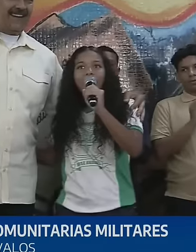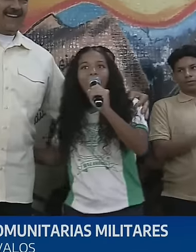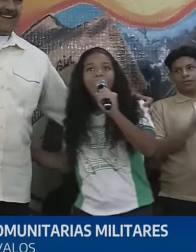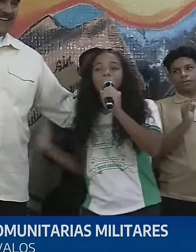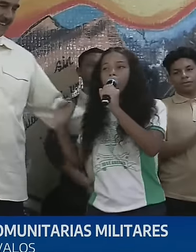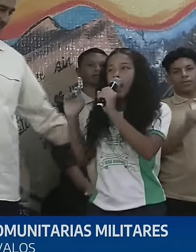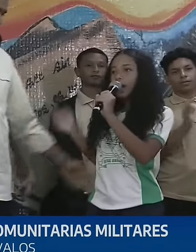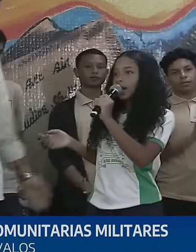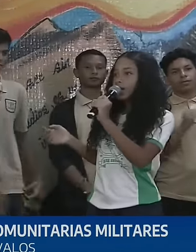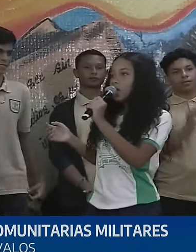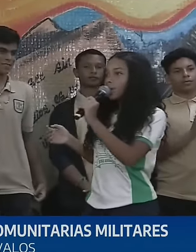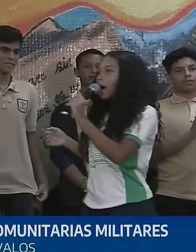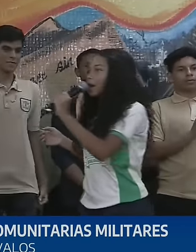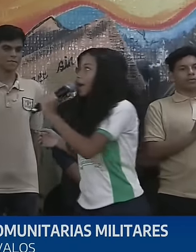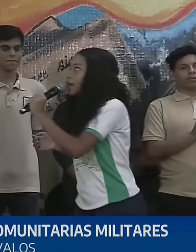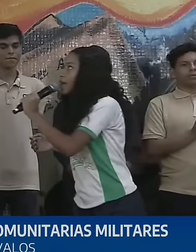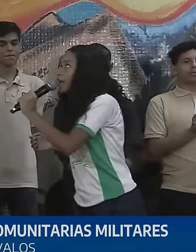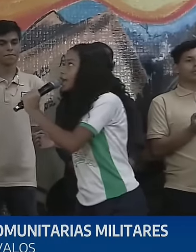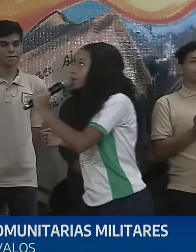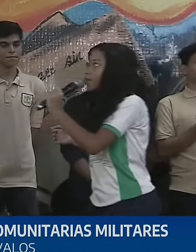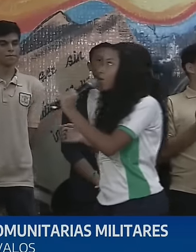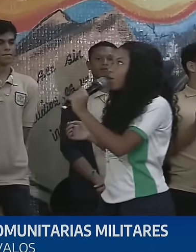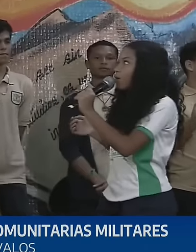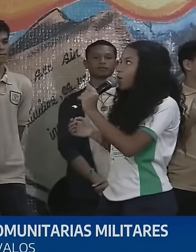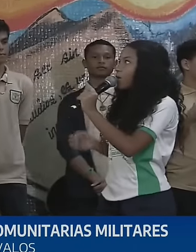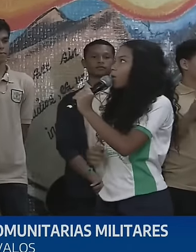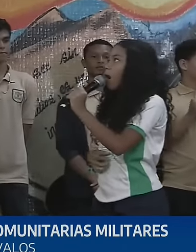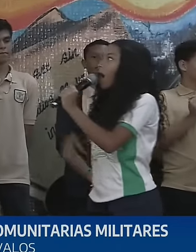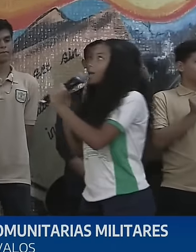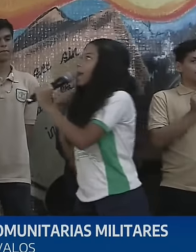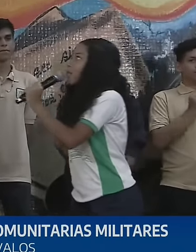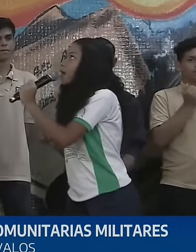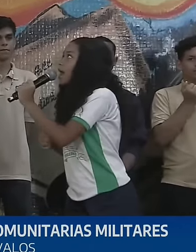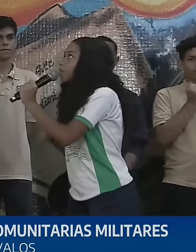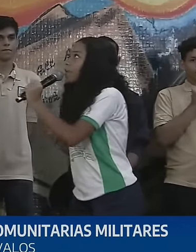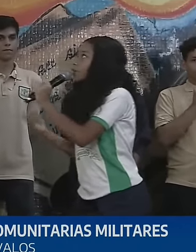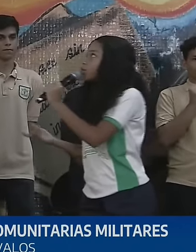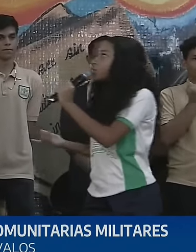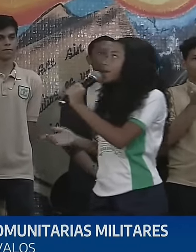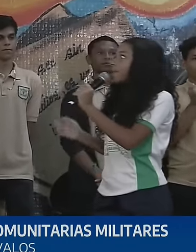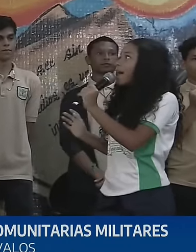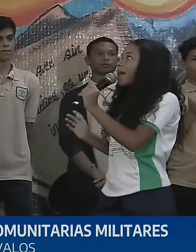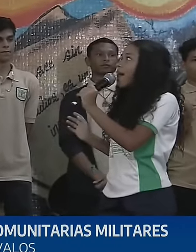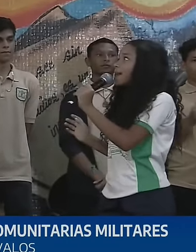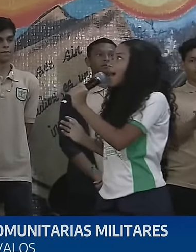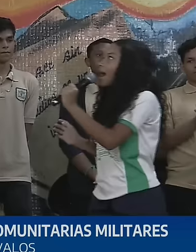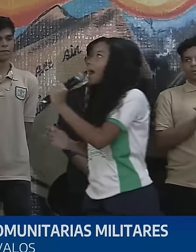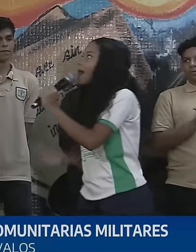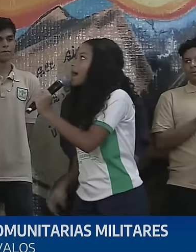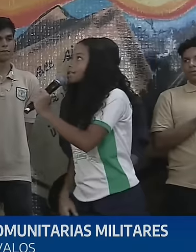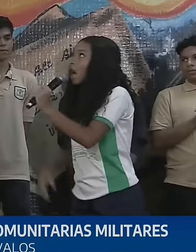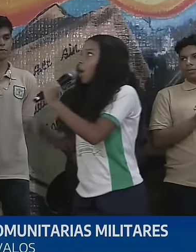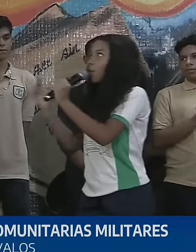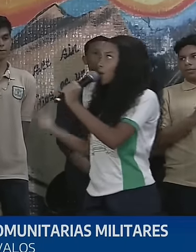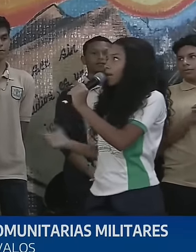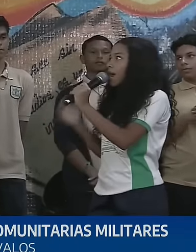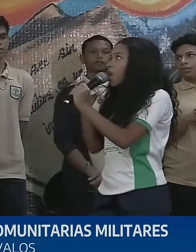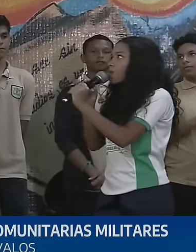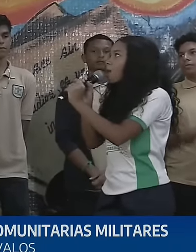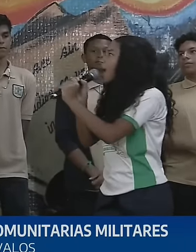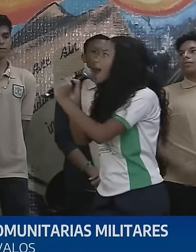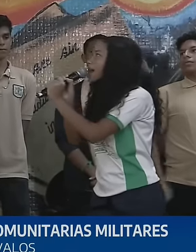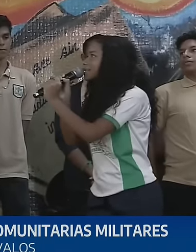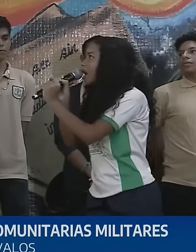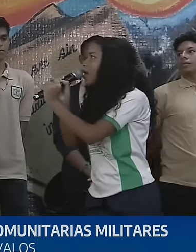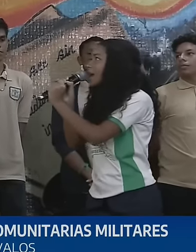Ah pajarillo pajarillo que vuelas por tus Riberas porque qué